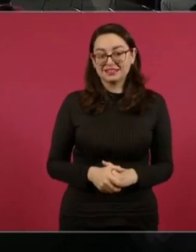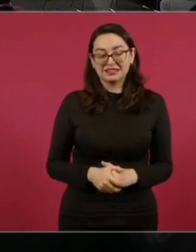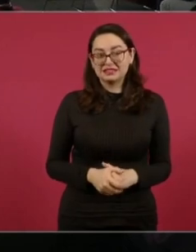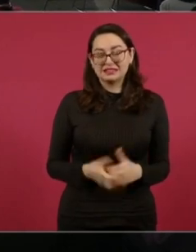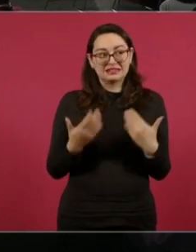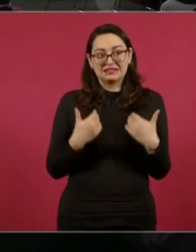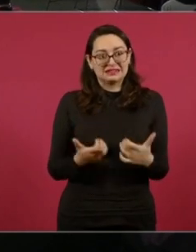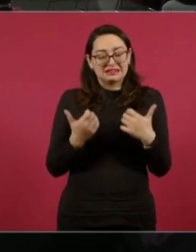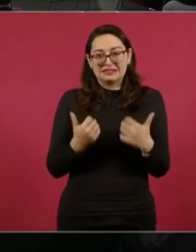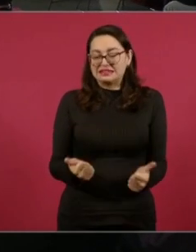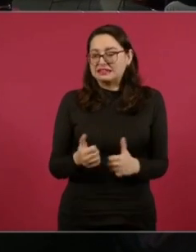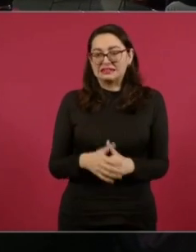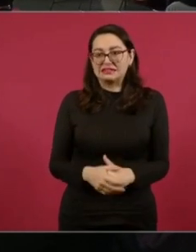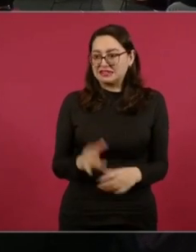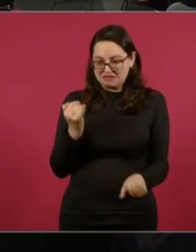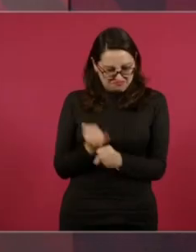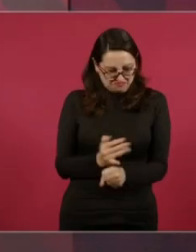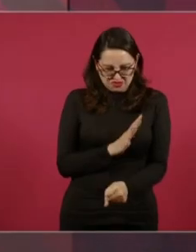esta conferencia